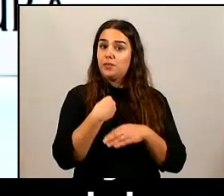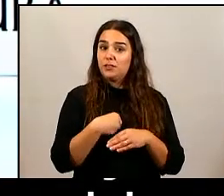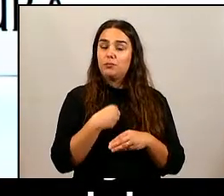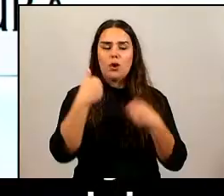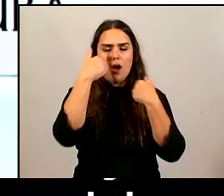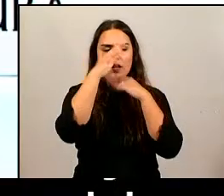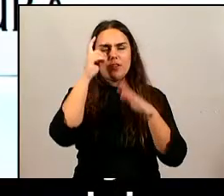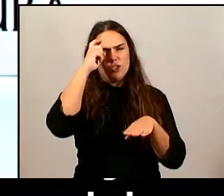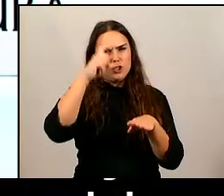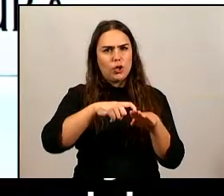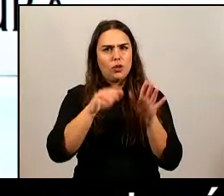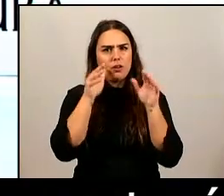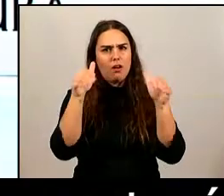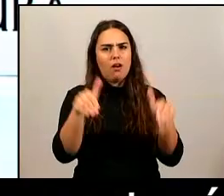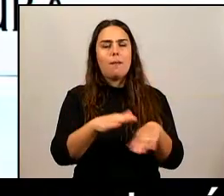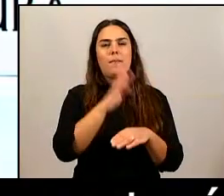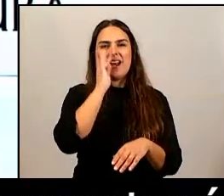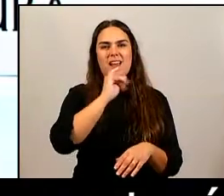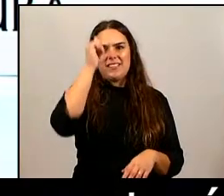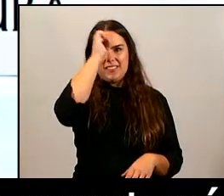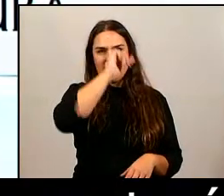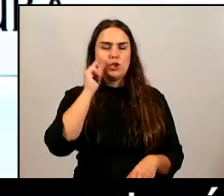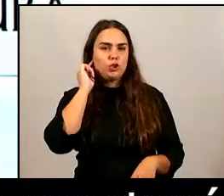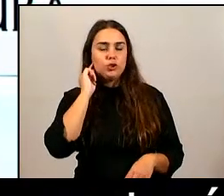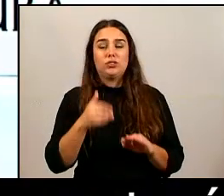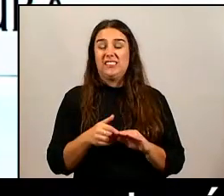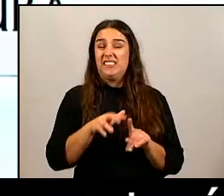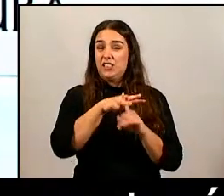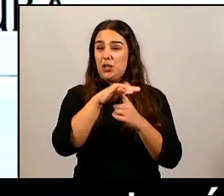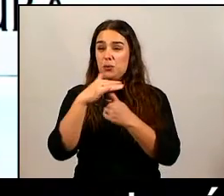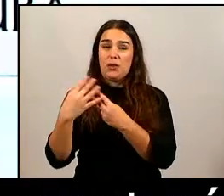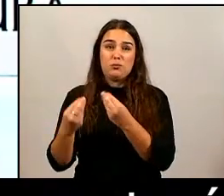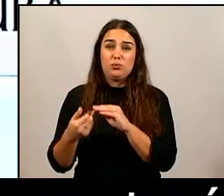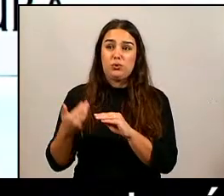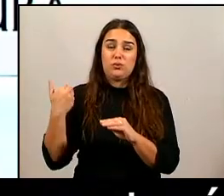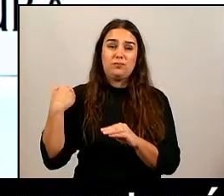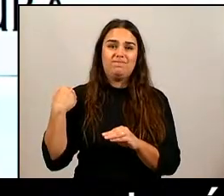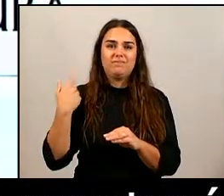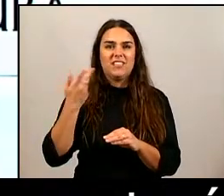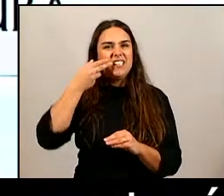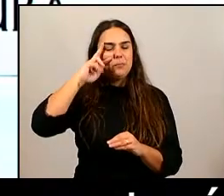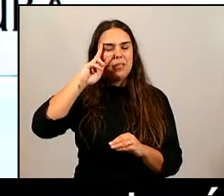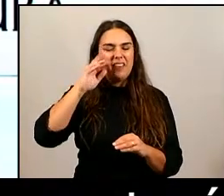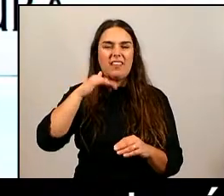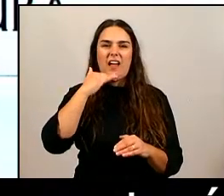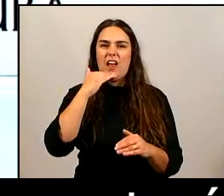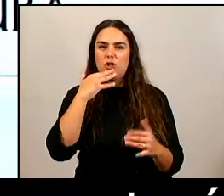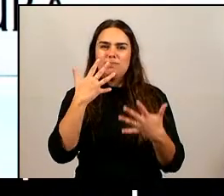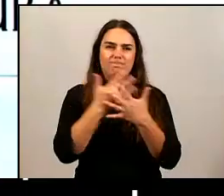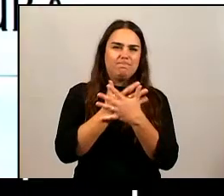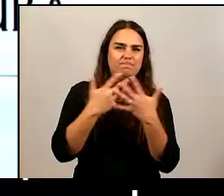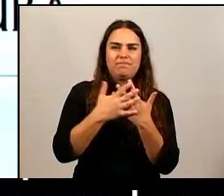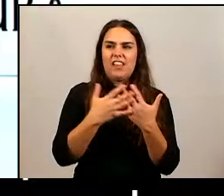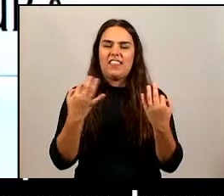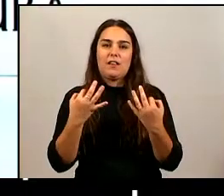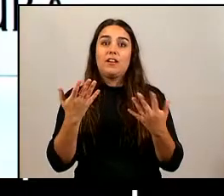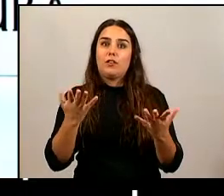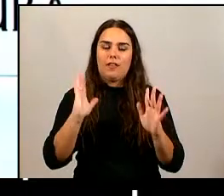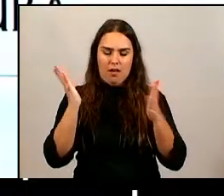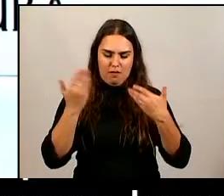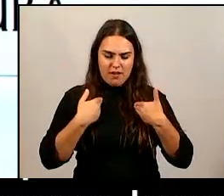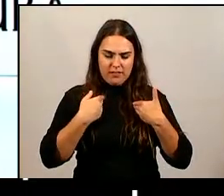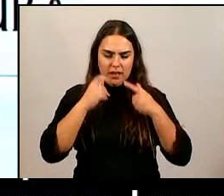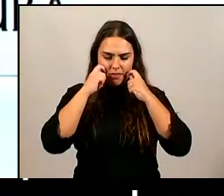atención psicológica a estos niños y niñas que en muchos casos han tenido que vivir experiencias adversas y que pueden afectar a su